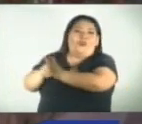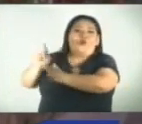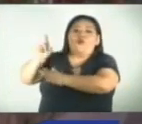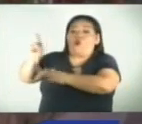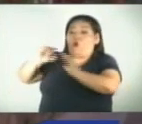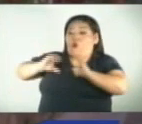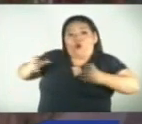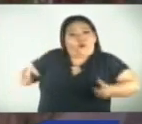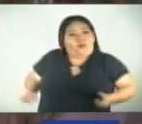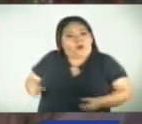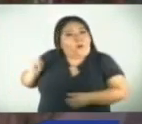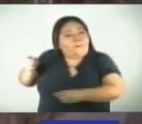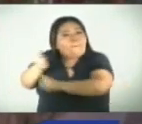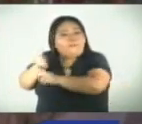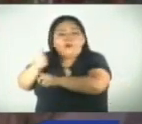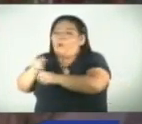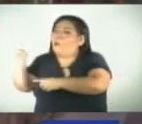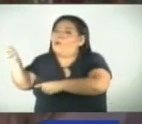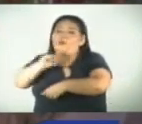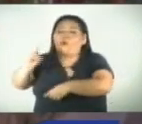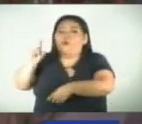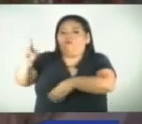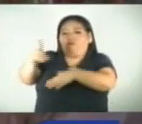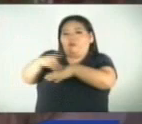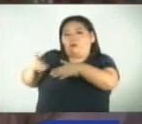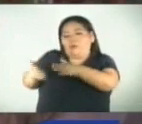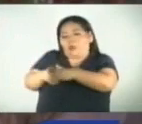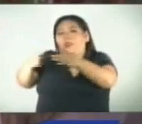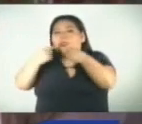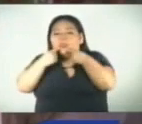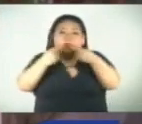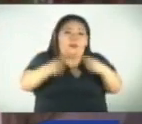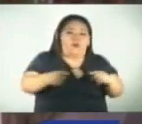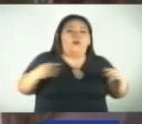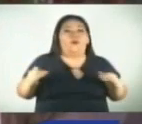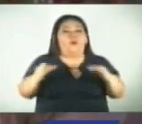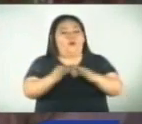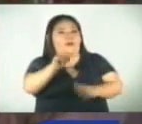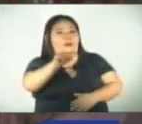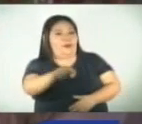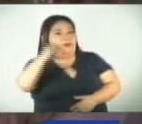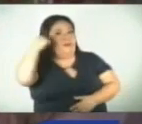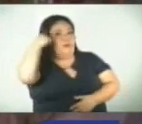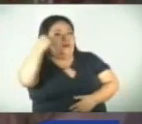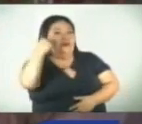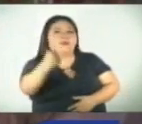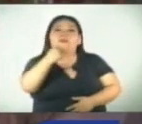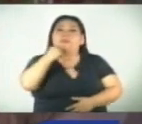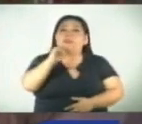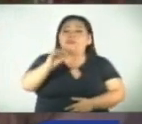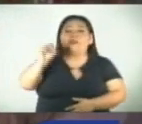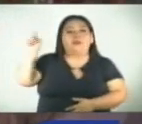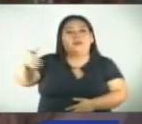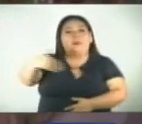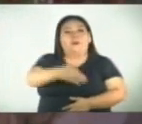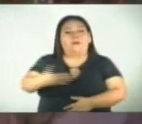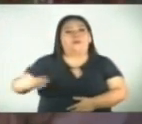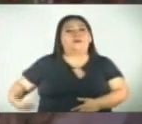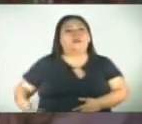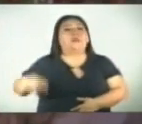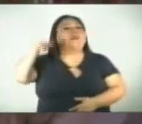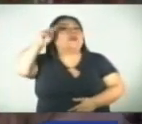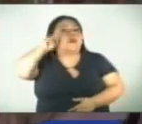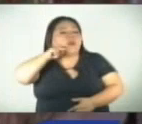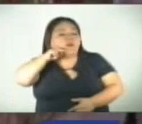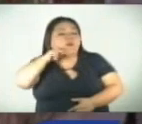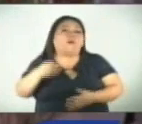Unidos que ha emitido en este momento una declaración. Y también es importante mencionar de que el presidente Bukele se está lanzando a una candidatura, se